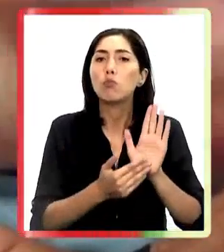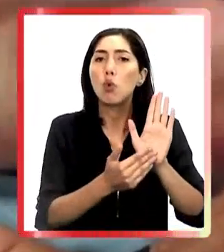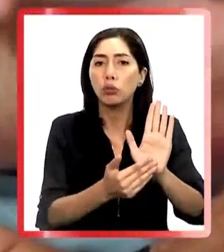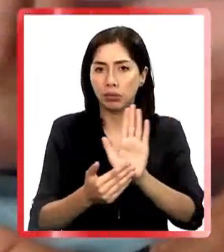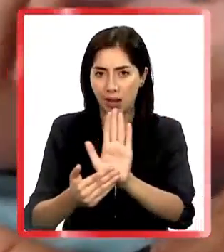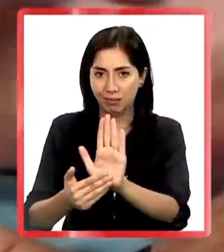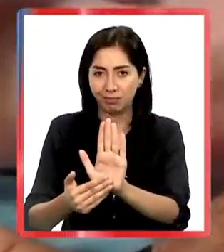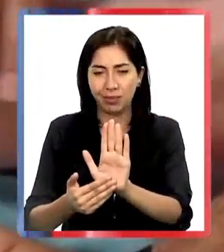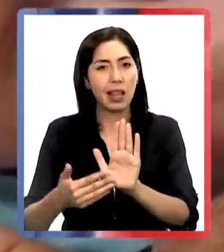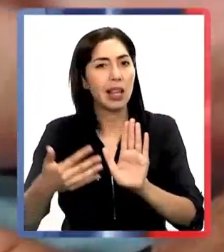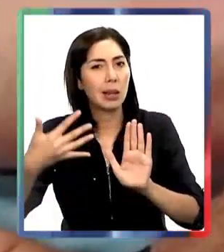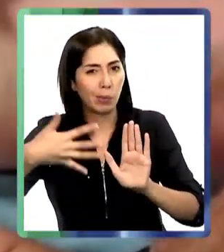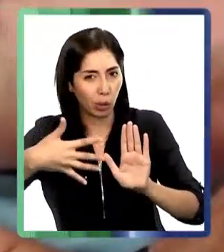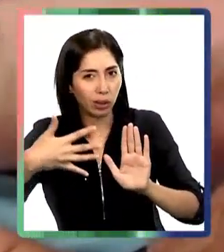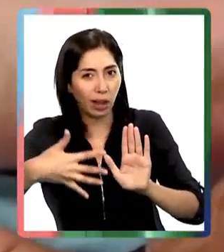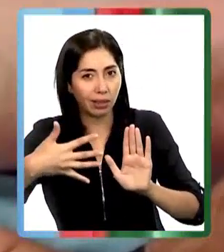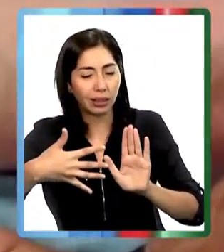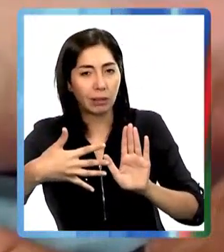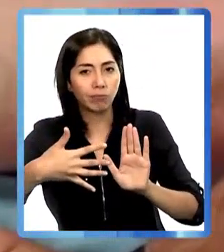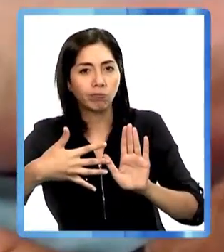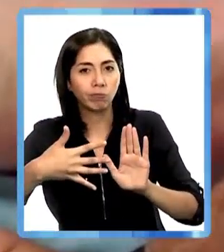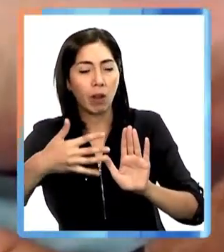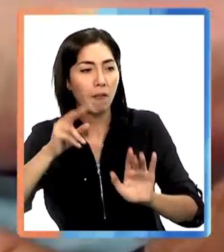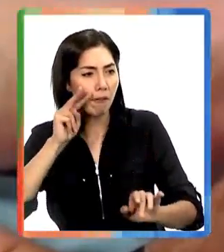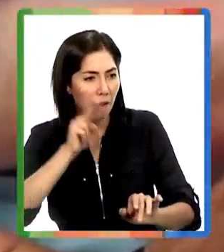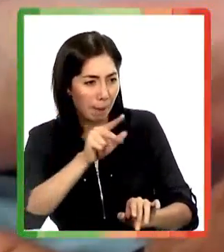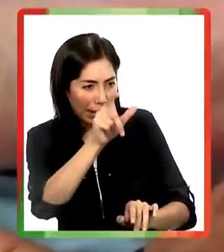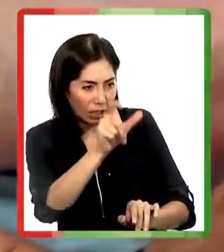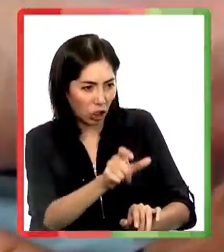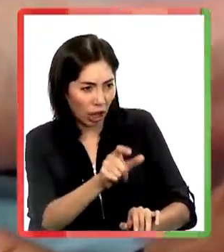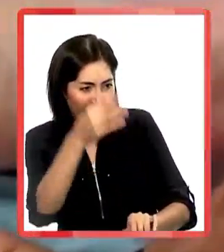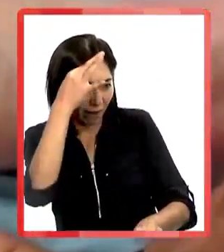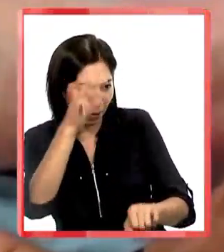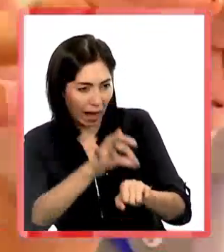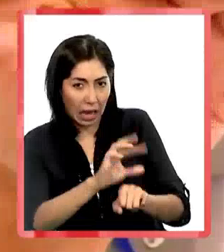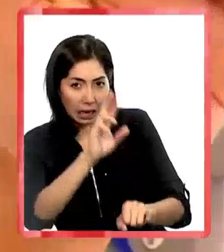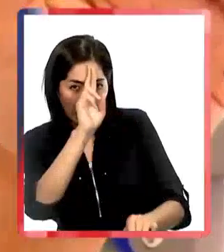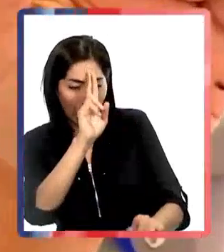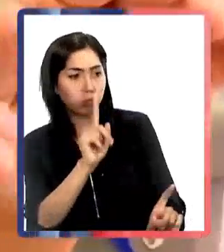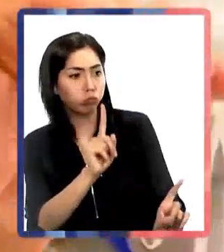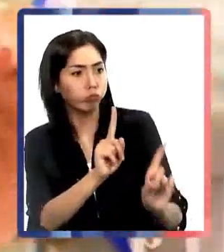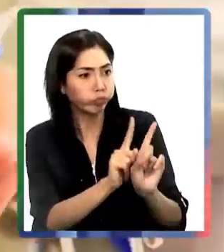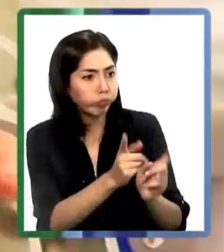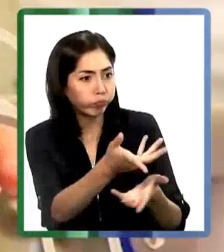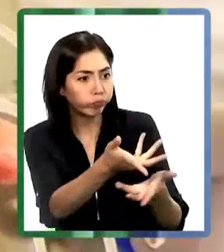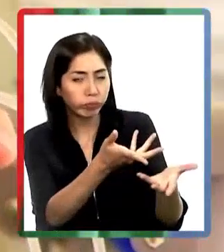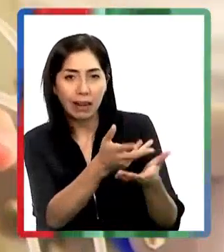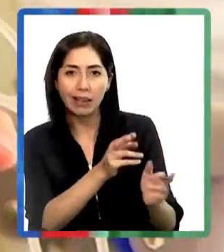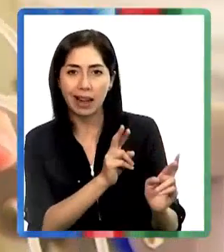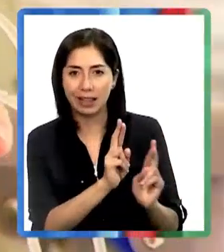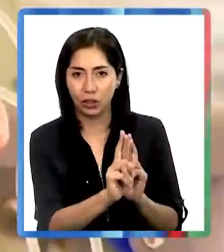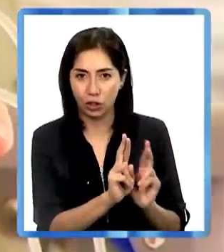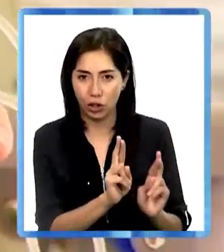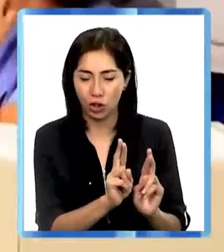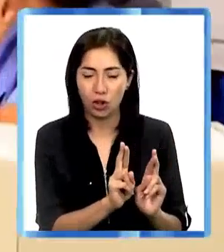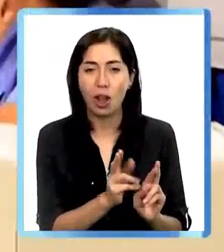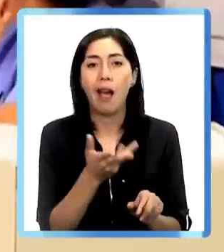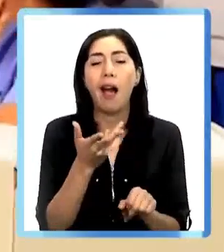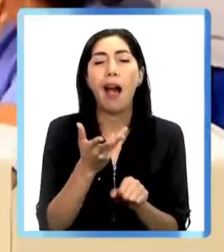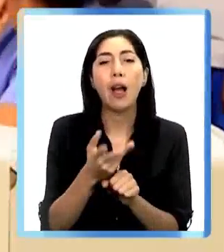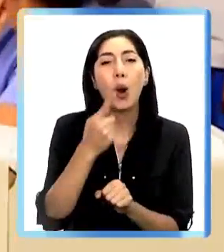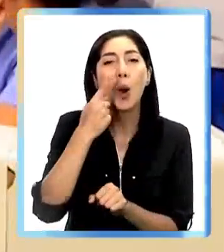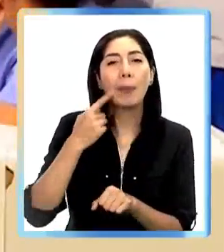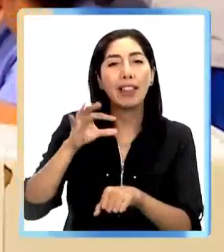visibilizar la importancia de relacionarse con pacientes que tienen una enfermedad rara. Porque, mira, esto es una frase del doctor Silva,